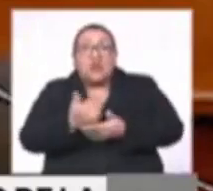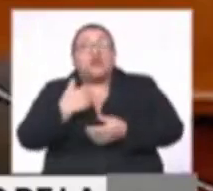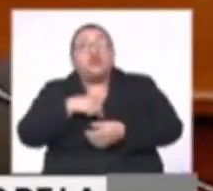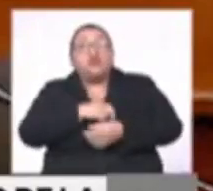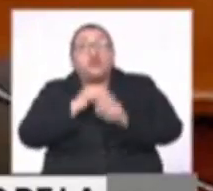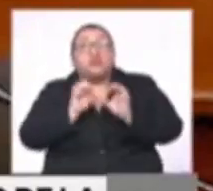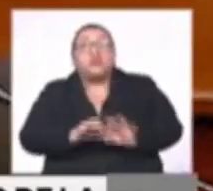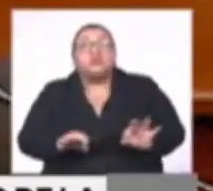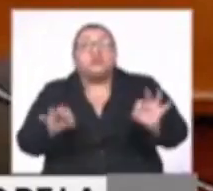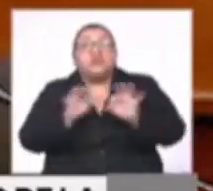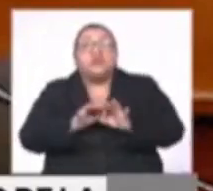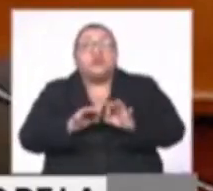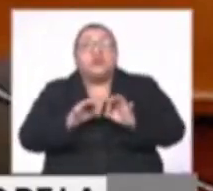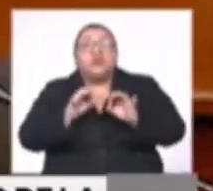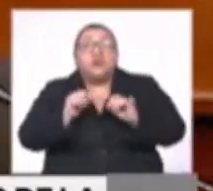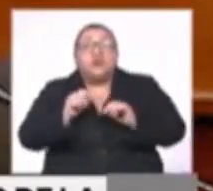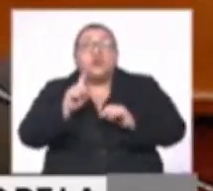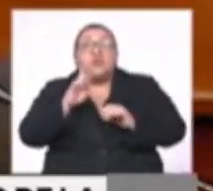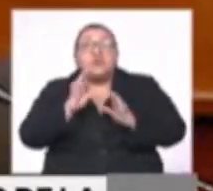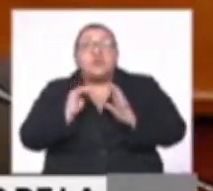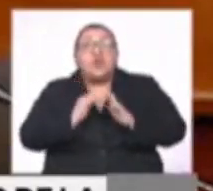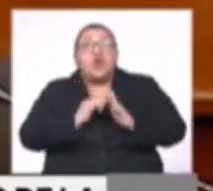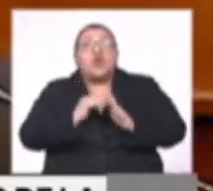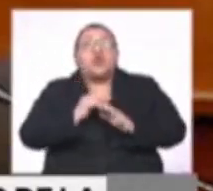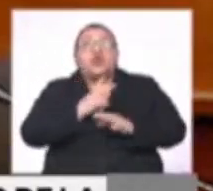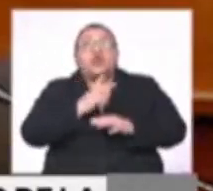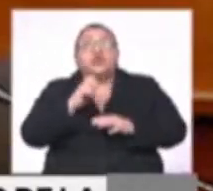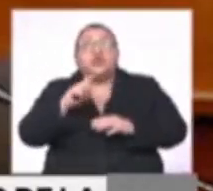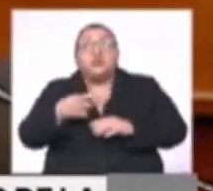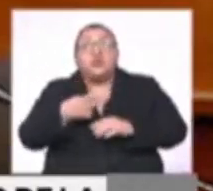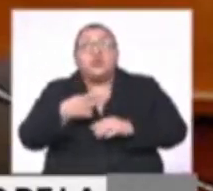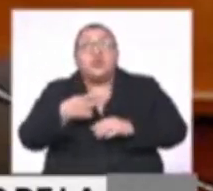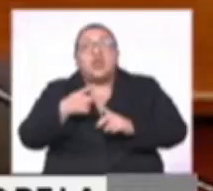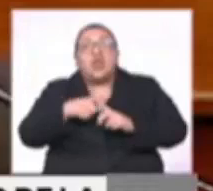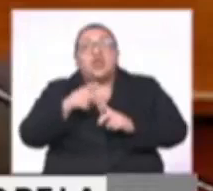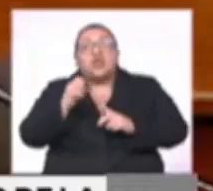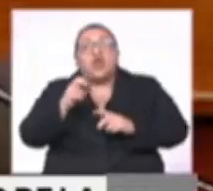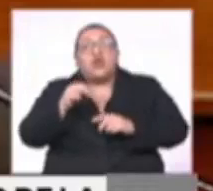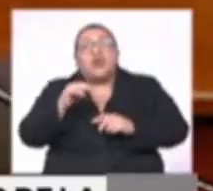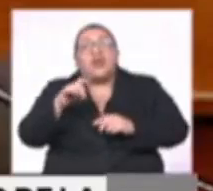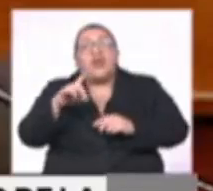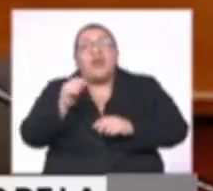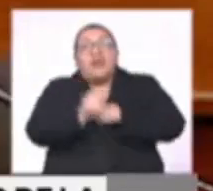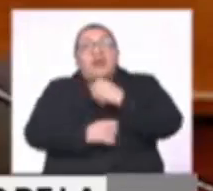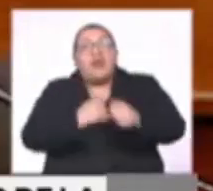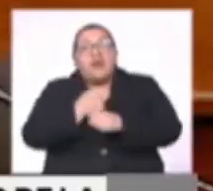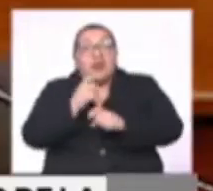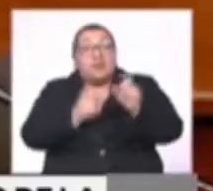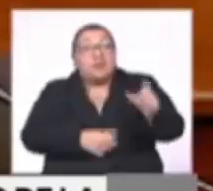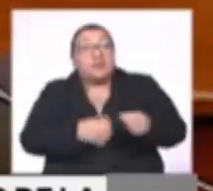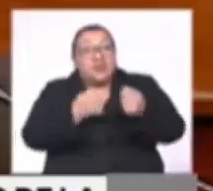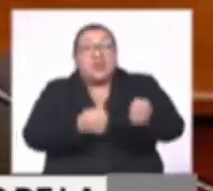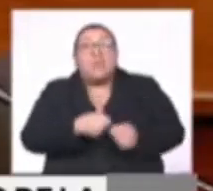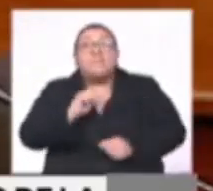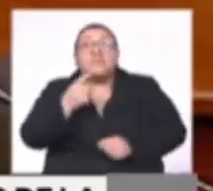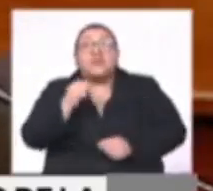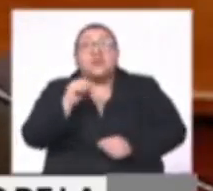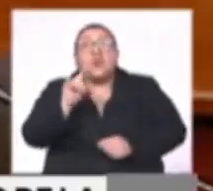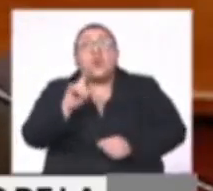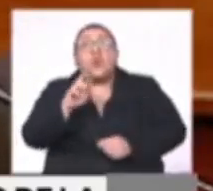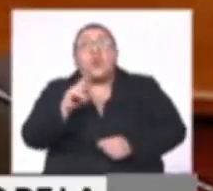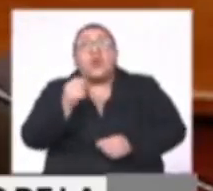Nosotros importamos 1.200.000 toneladas de urea al año. El agricultor necesita 1.000 soles de